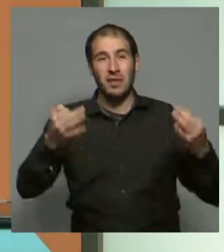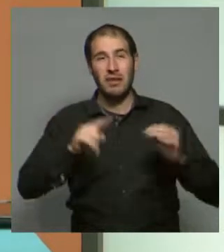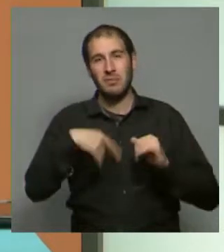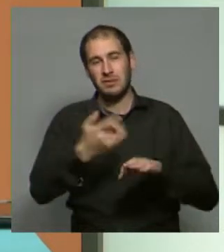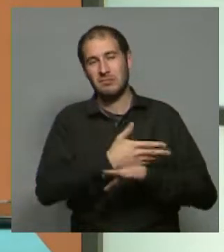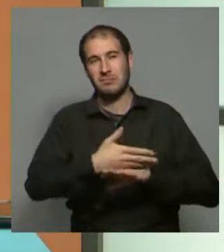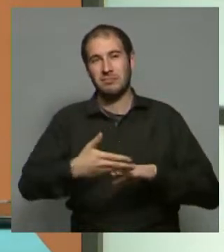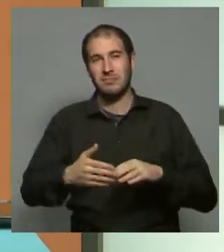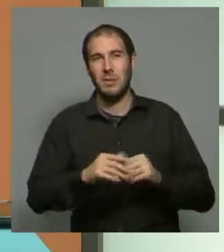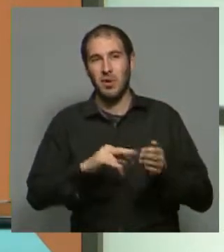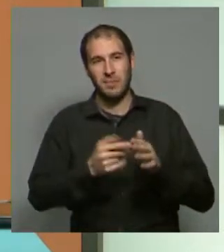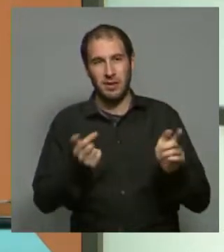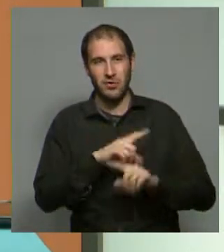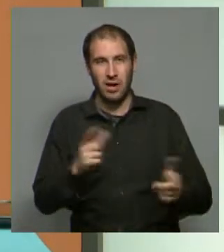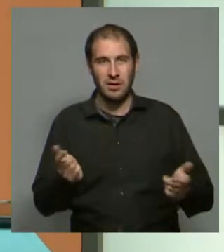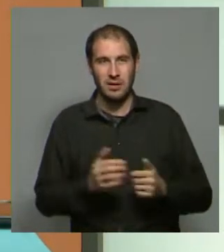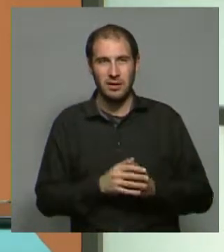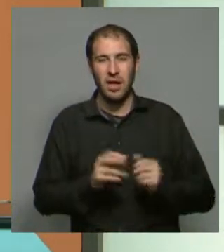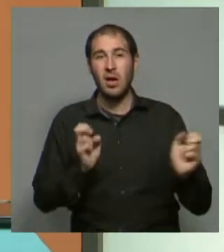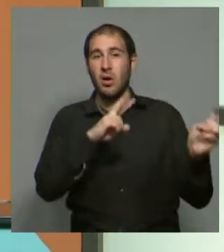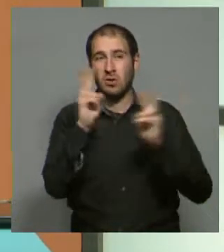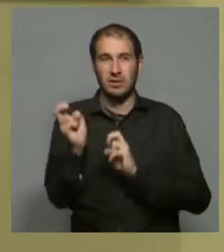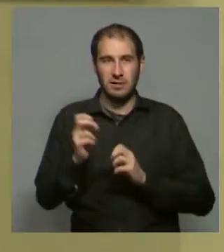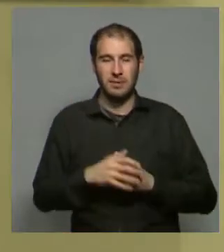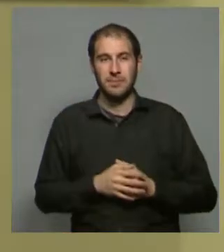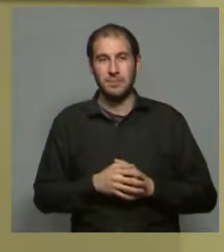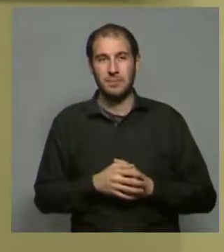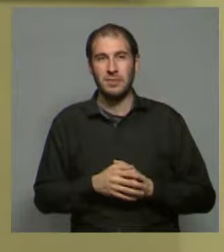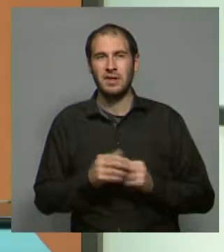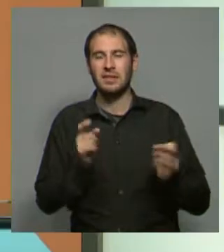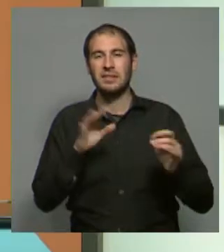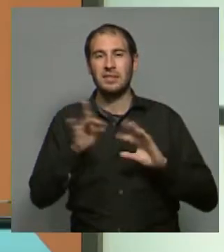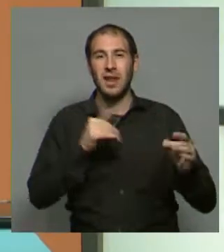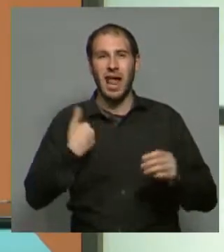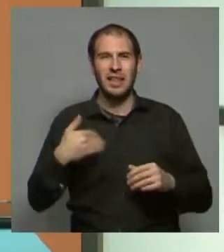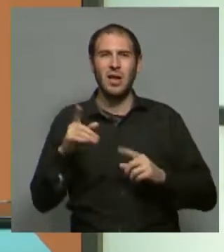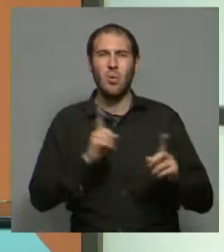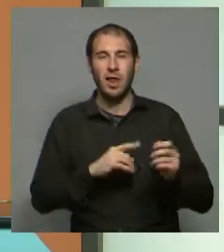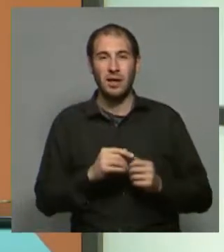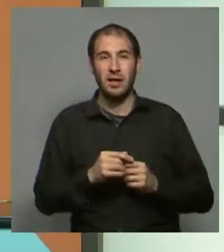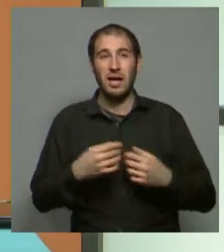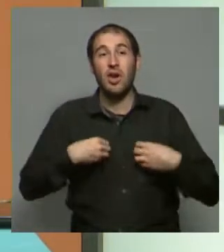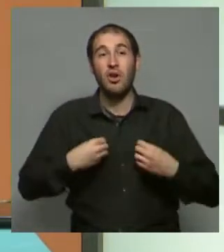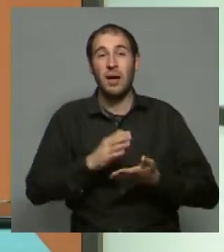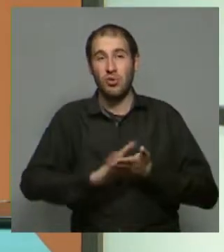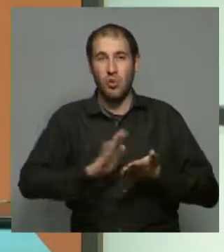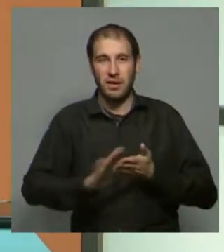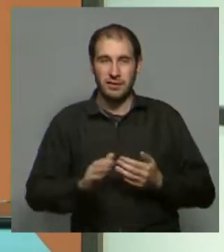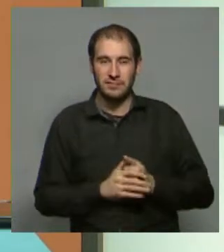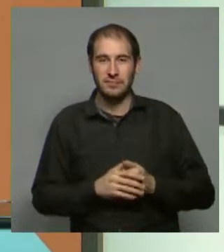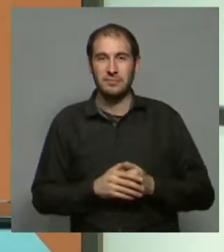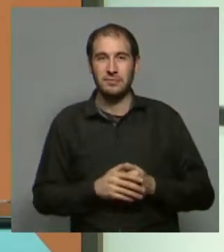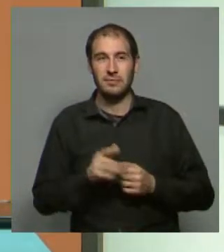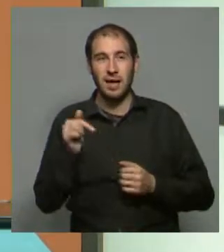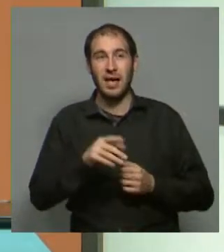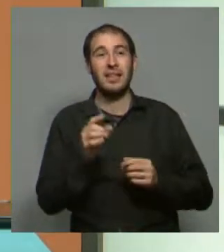correr de la semana, no hay ningún problema. Buenísimo. Otro tema a tratar de la selección argentina es la nueva indumentaria. Y aquí vamos a